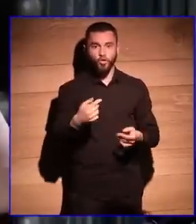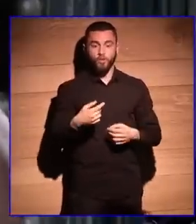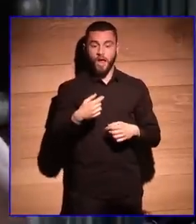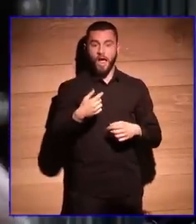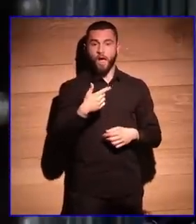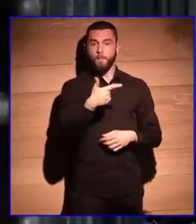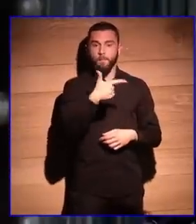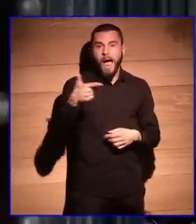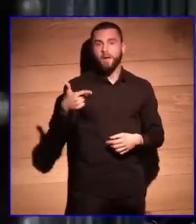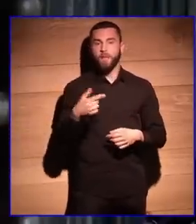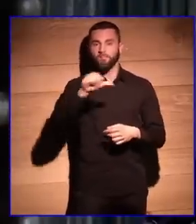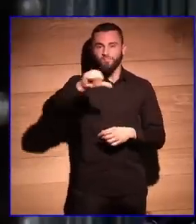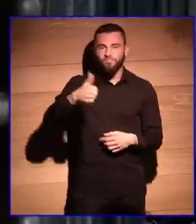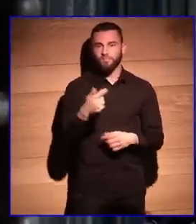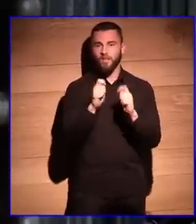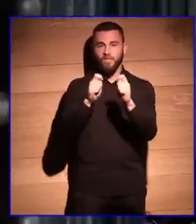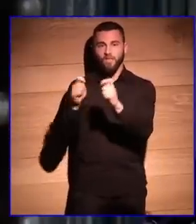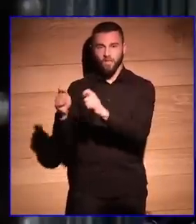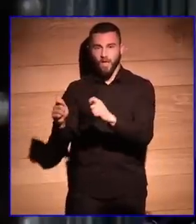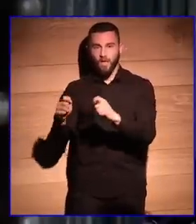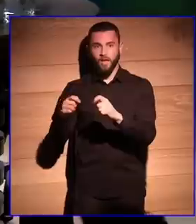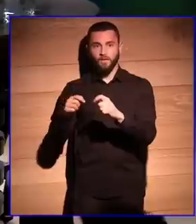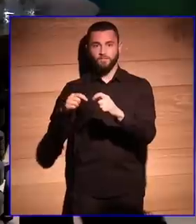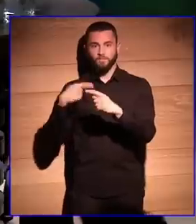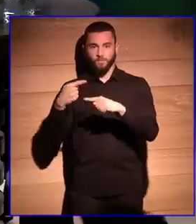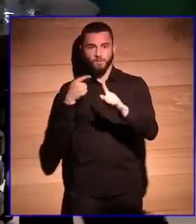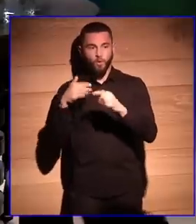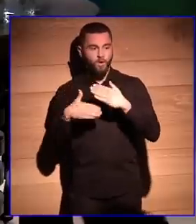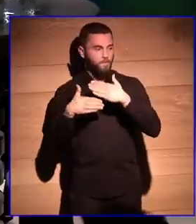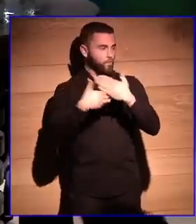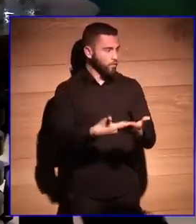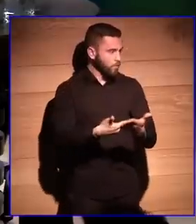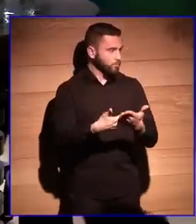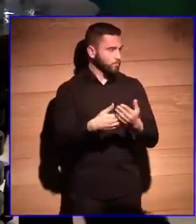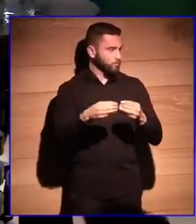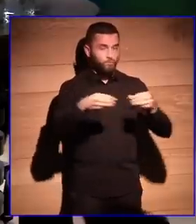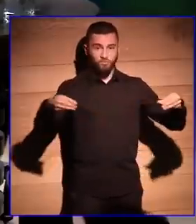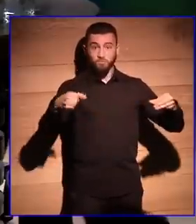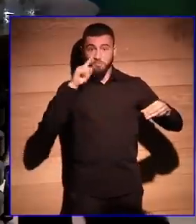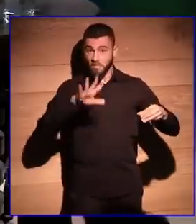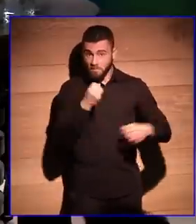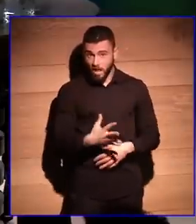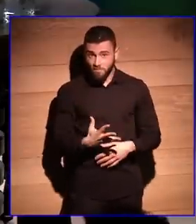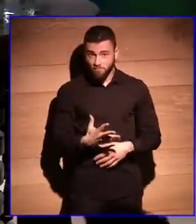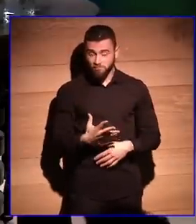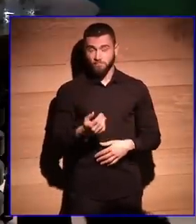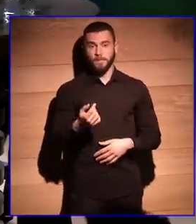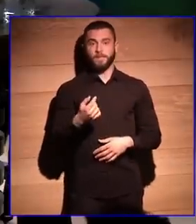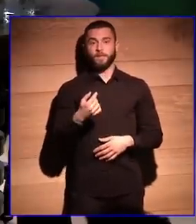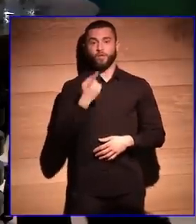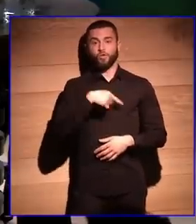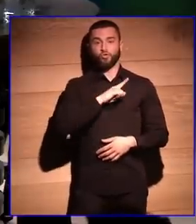los vamos a mandar al muro. ¿Y vosotros qué me decís? ¿Os parece bien? ¿Así? ¿Sí o no? Pero